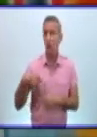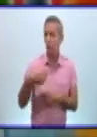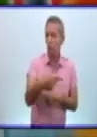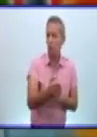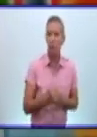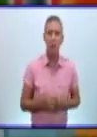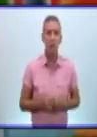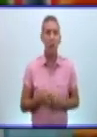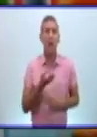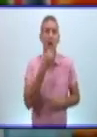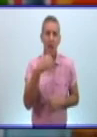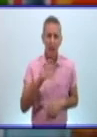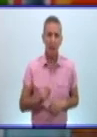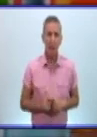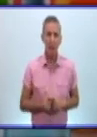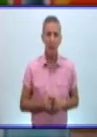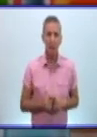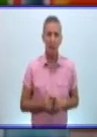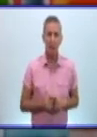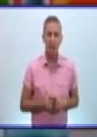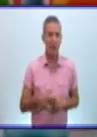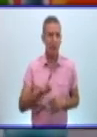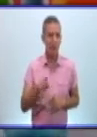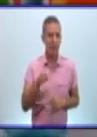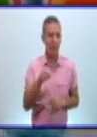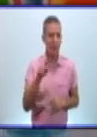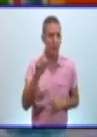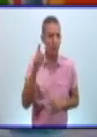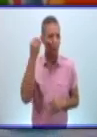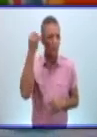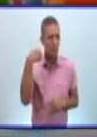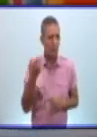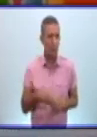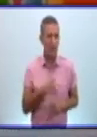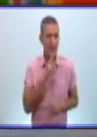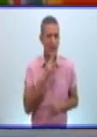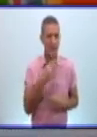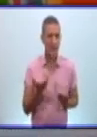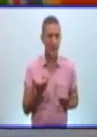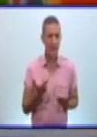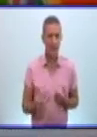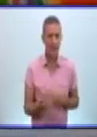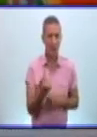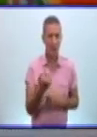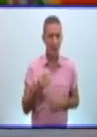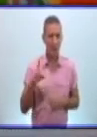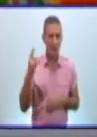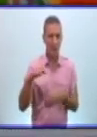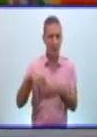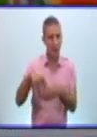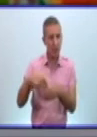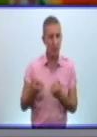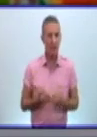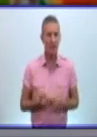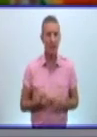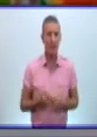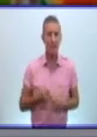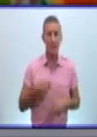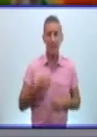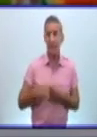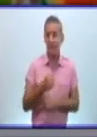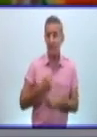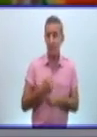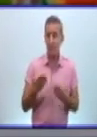es posible que no te hayas percatado de ello. El agua es uno de los disolventes empleados en la industria